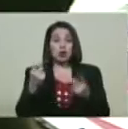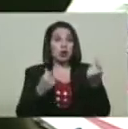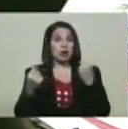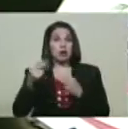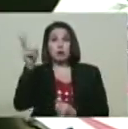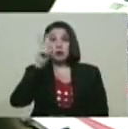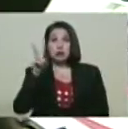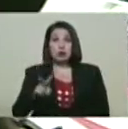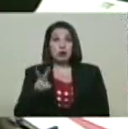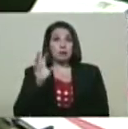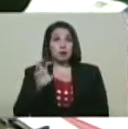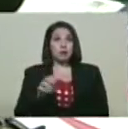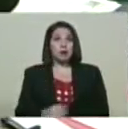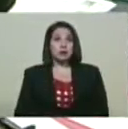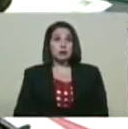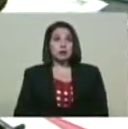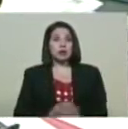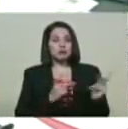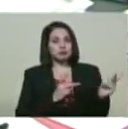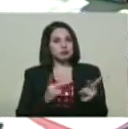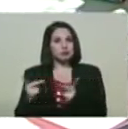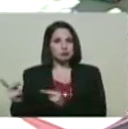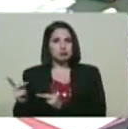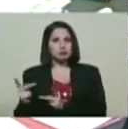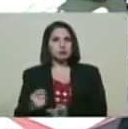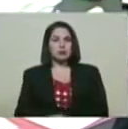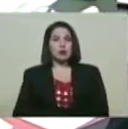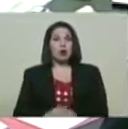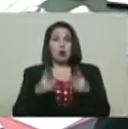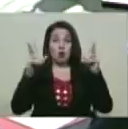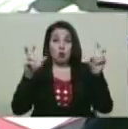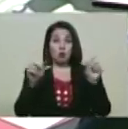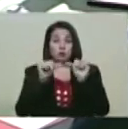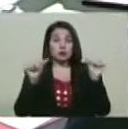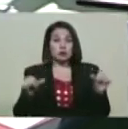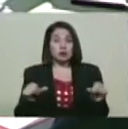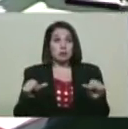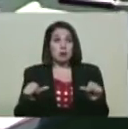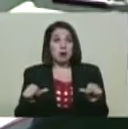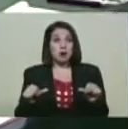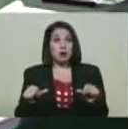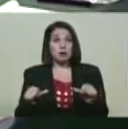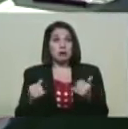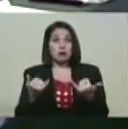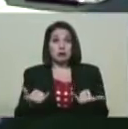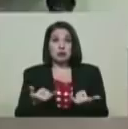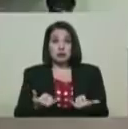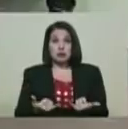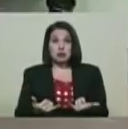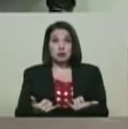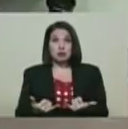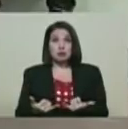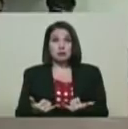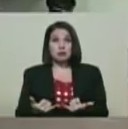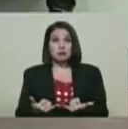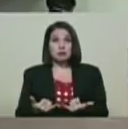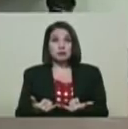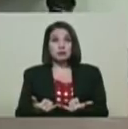para nuestro país. Le damos la bienvenida. Y el nuevo sistema DICOM, bueno, ya amerita